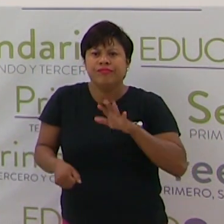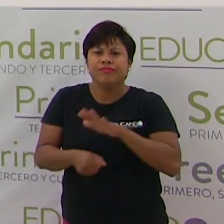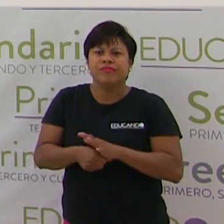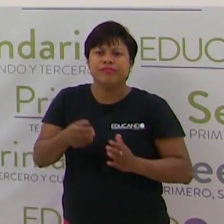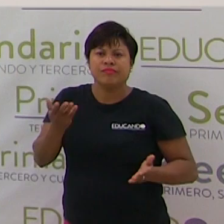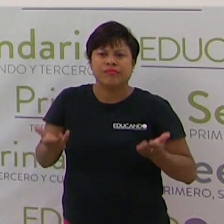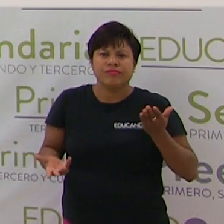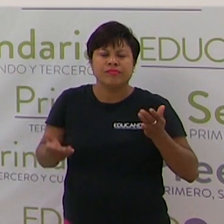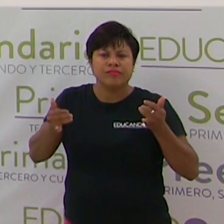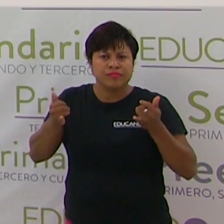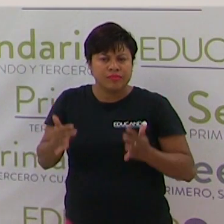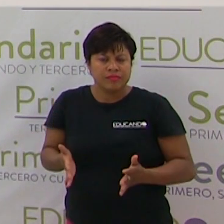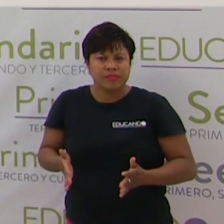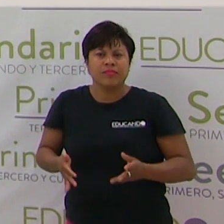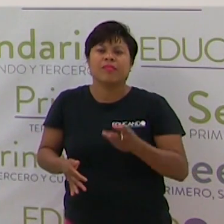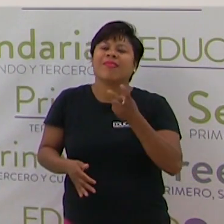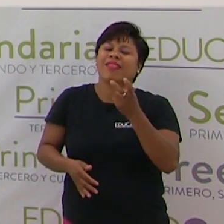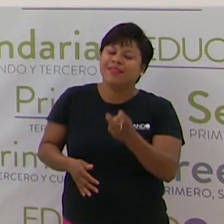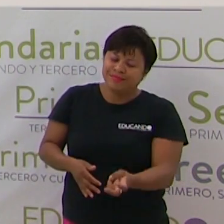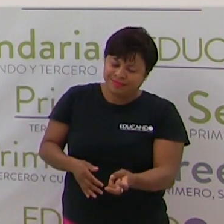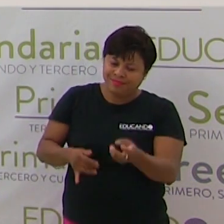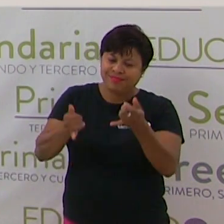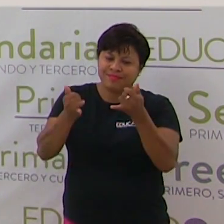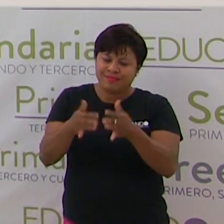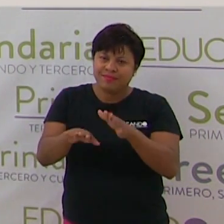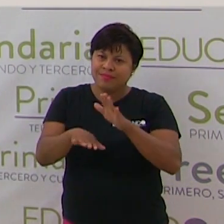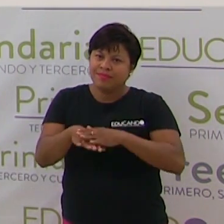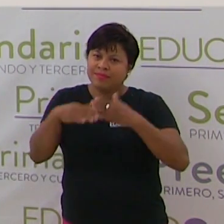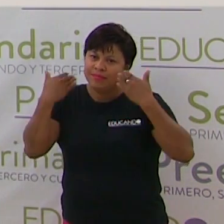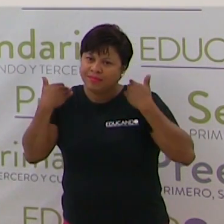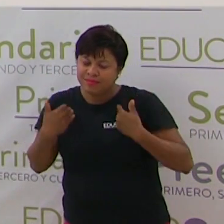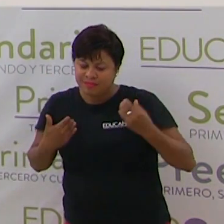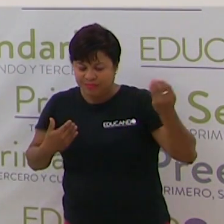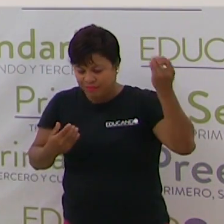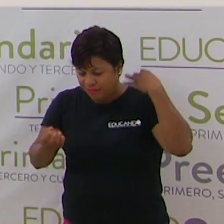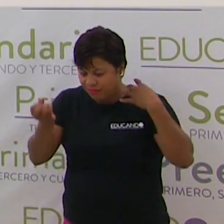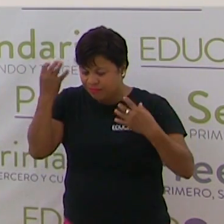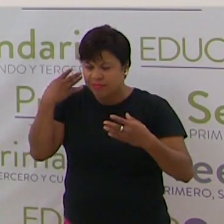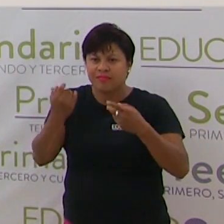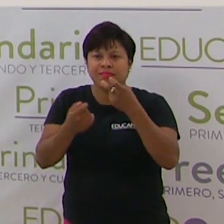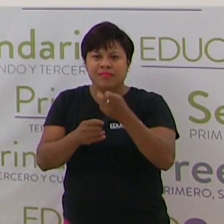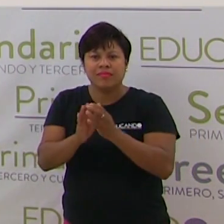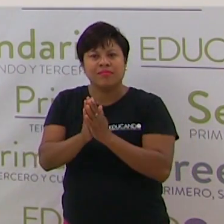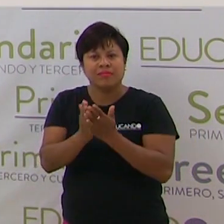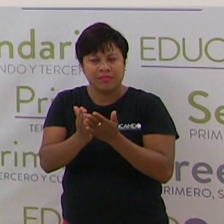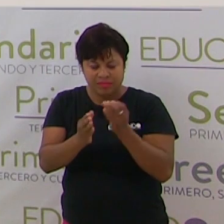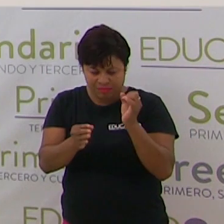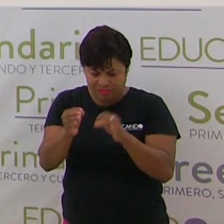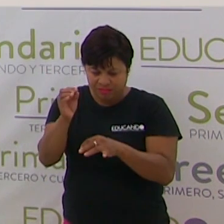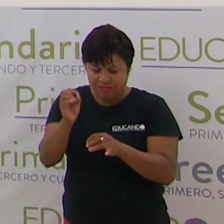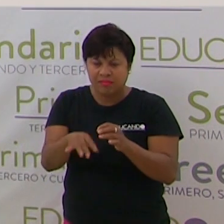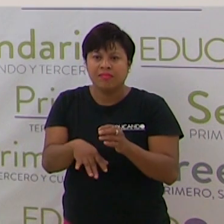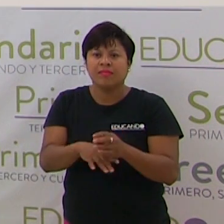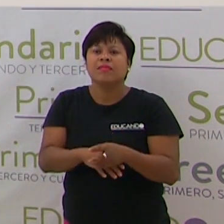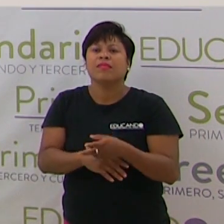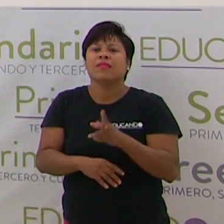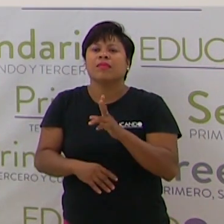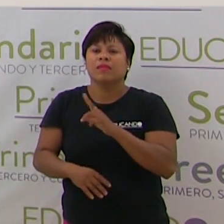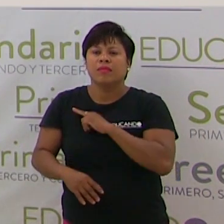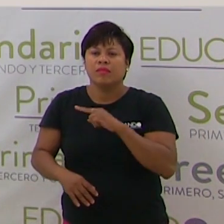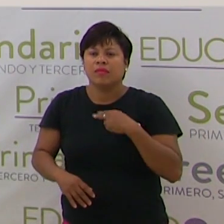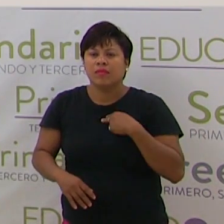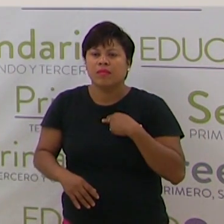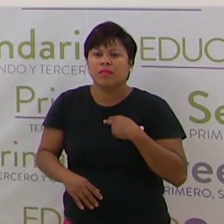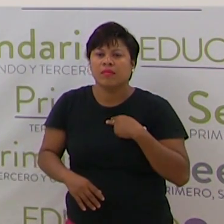más? Exacto, pesa más la mochila, y más si le metes todos los libros, ¿verdad? Pero si las tocamos